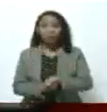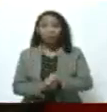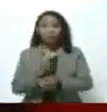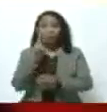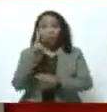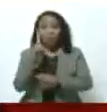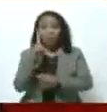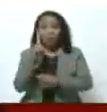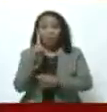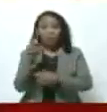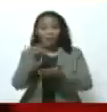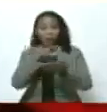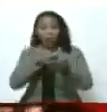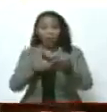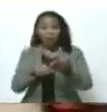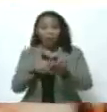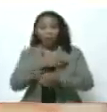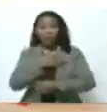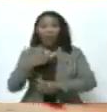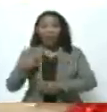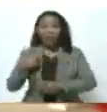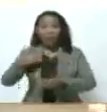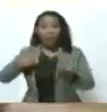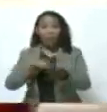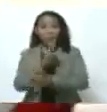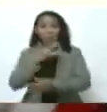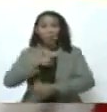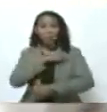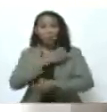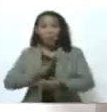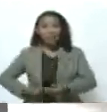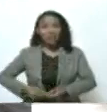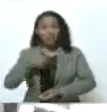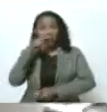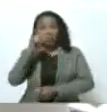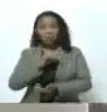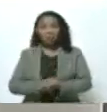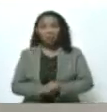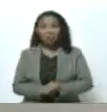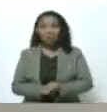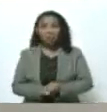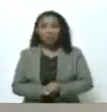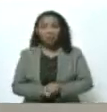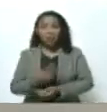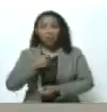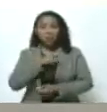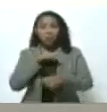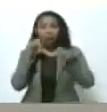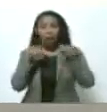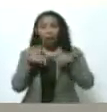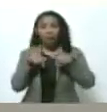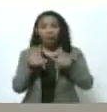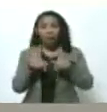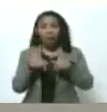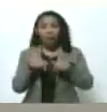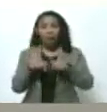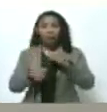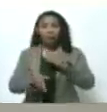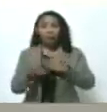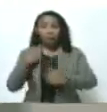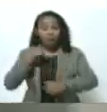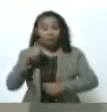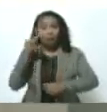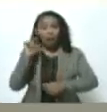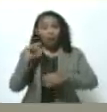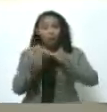las lecturas que quería que impulsara nuestro presidente Nicolás Maduro. Nosotros aquí tenemos nuestra